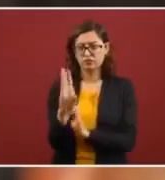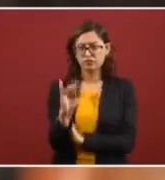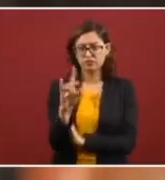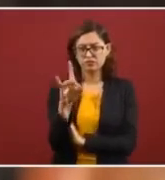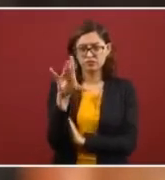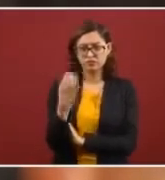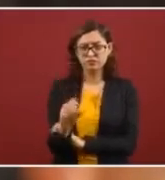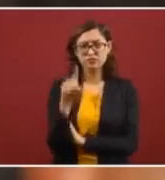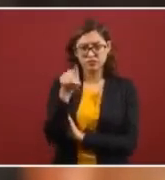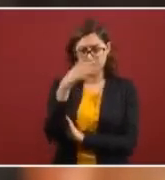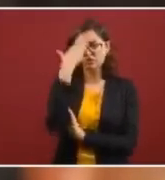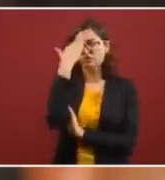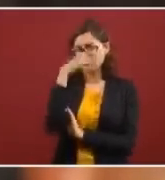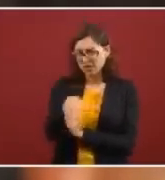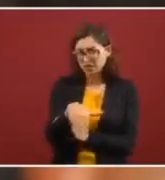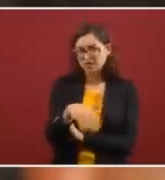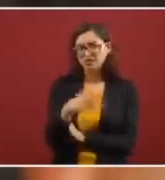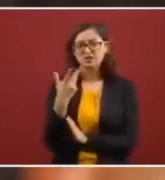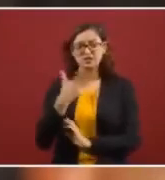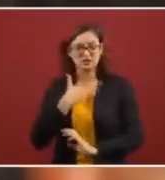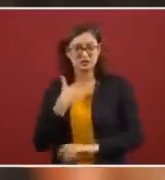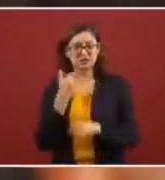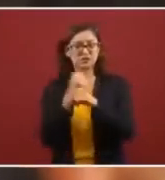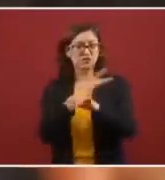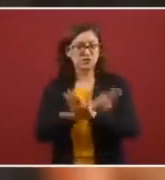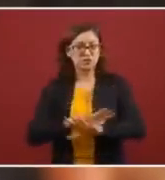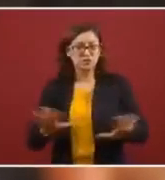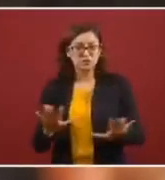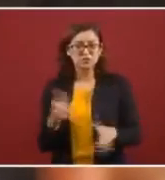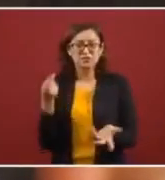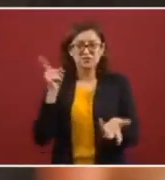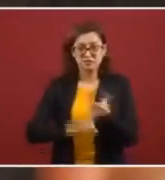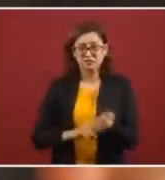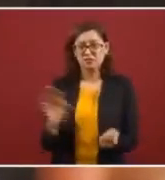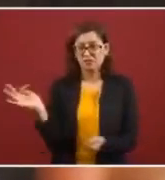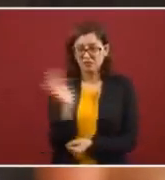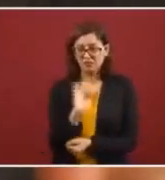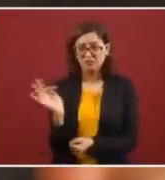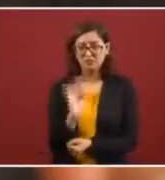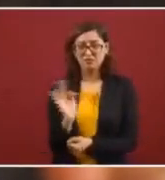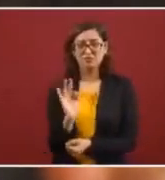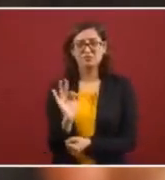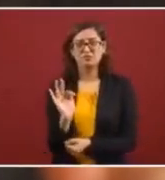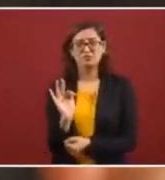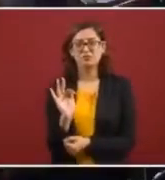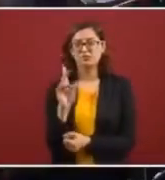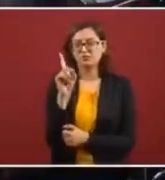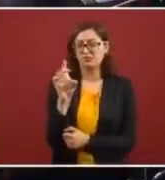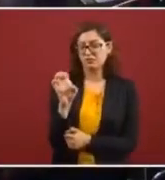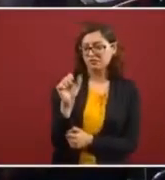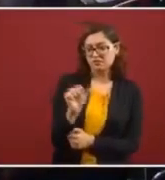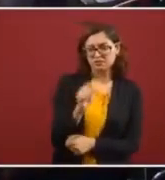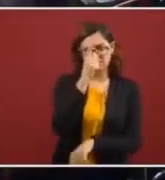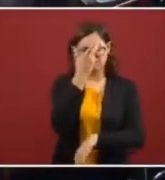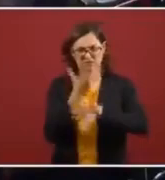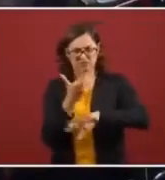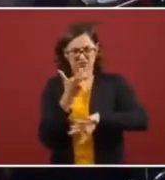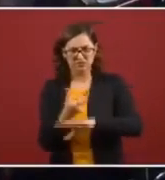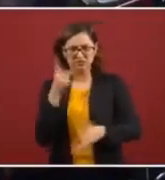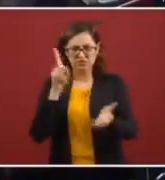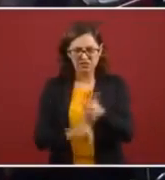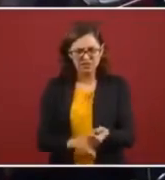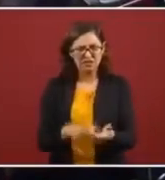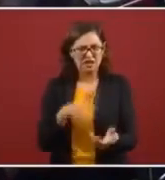esa información. ¿Tiene la información que en este operativo habrían participado agentes de la DEA? No. ¿Sabía